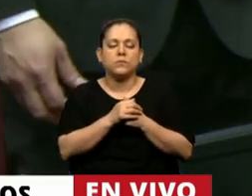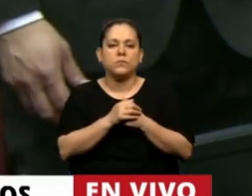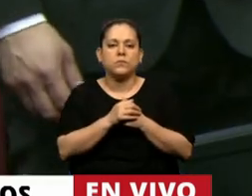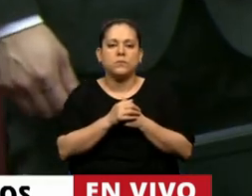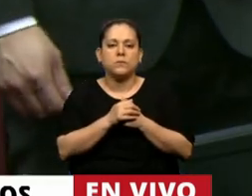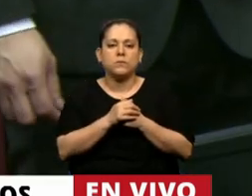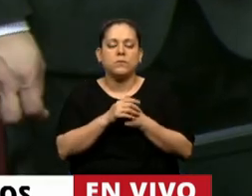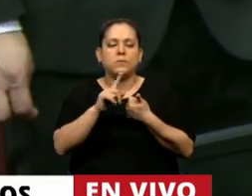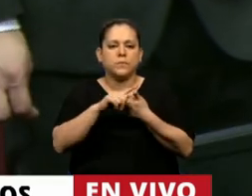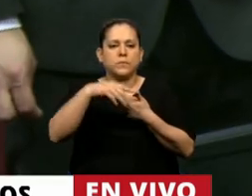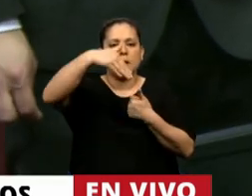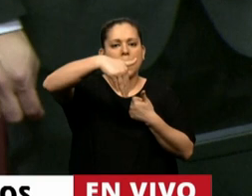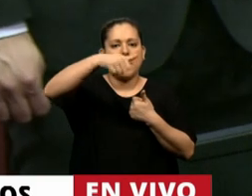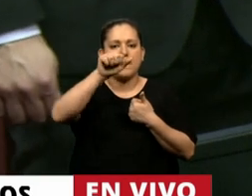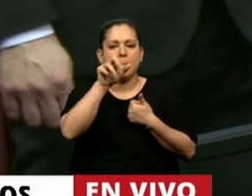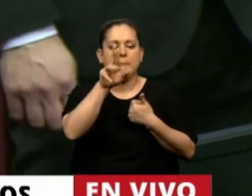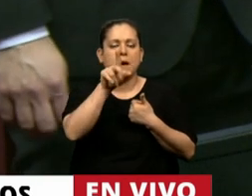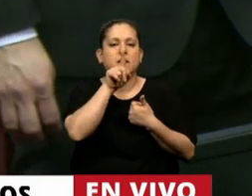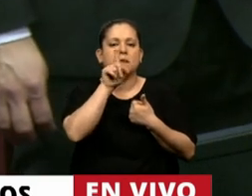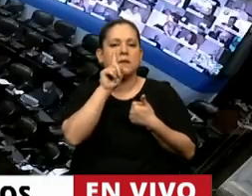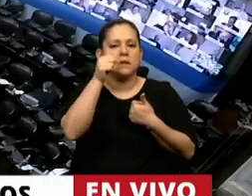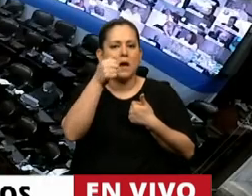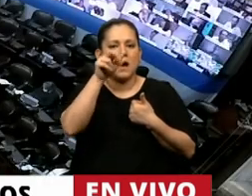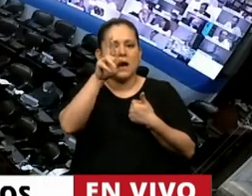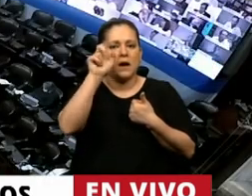Carolina marti arena José